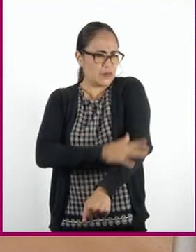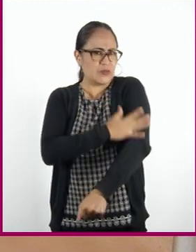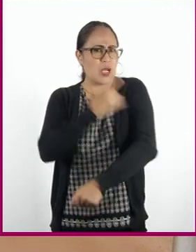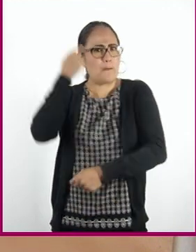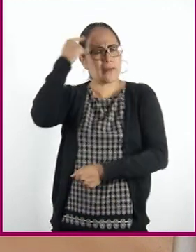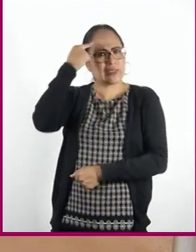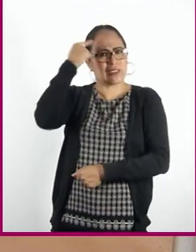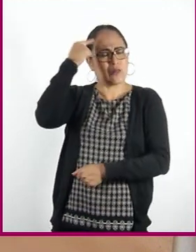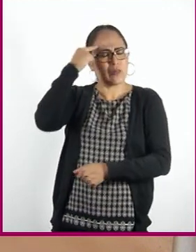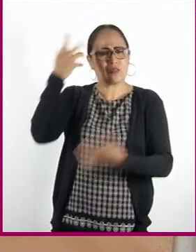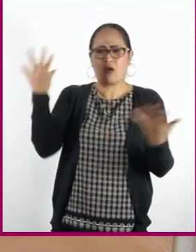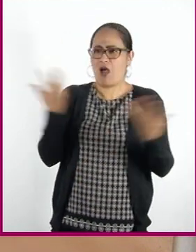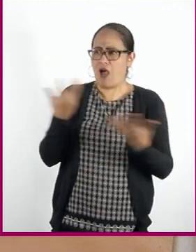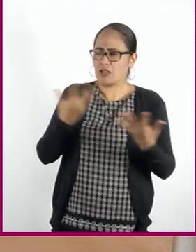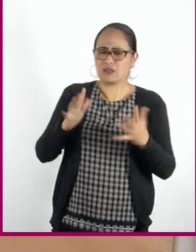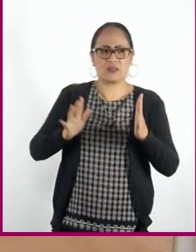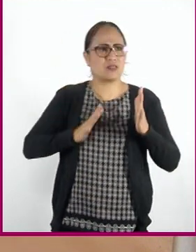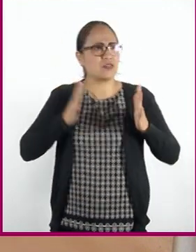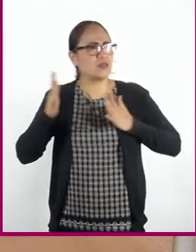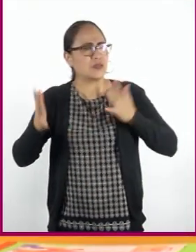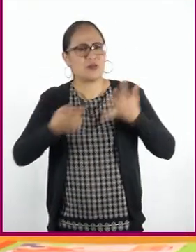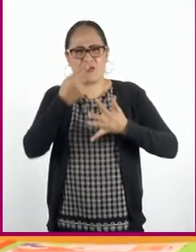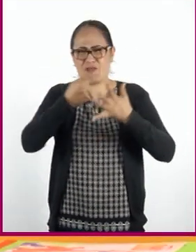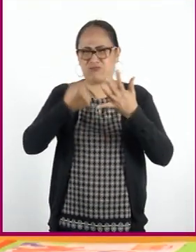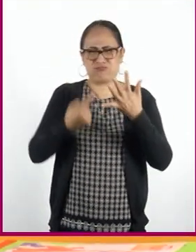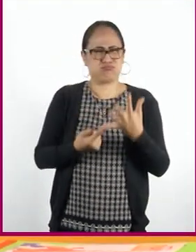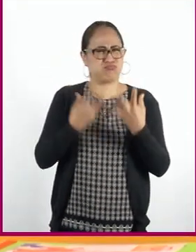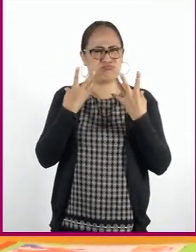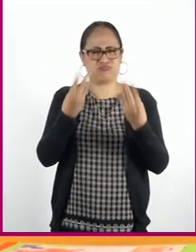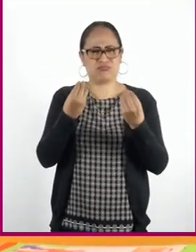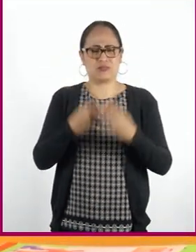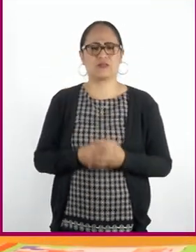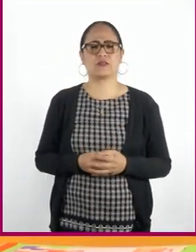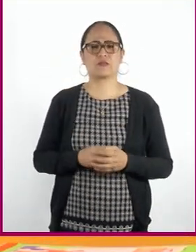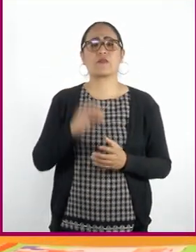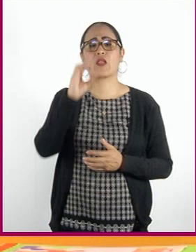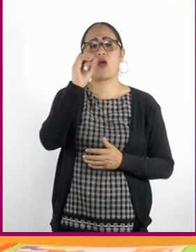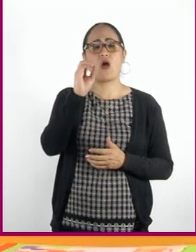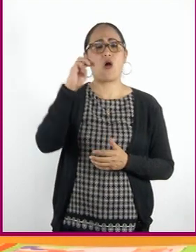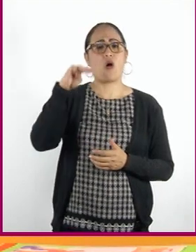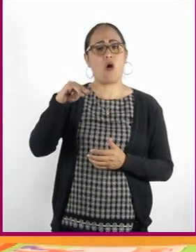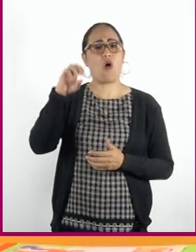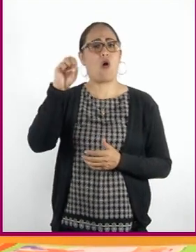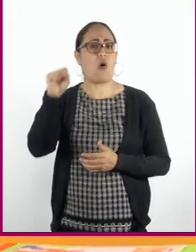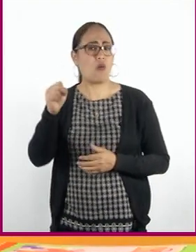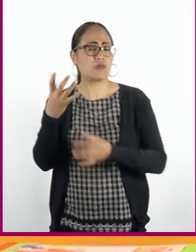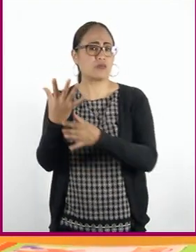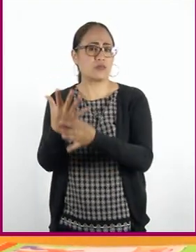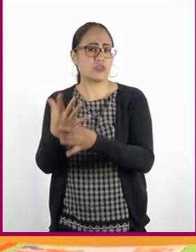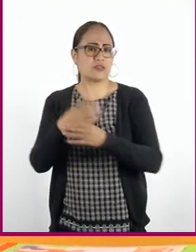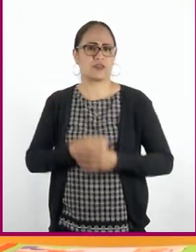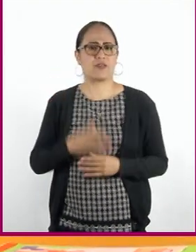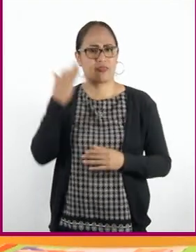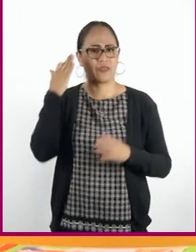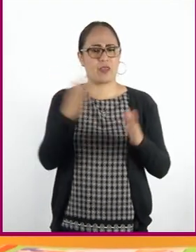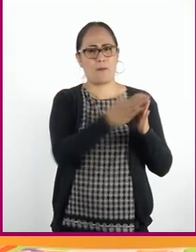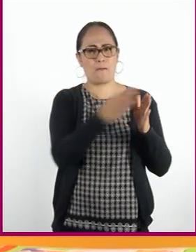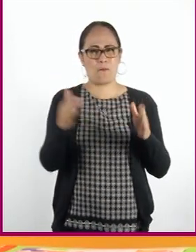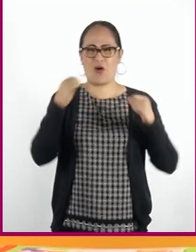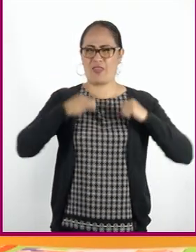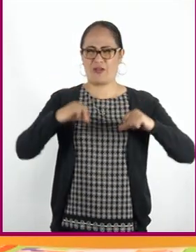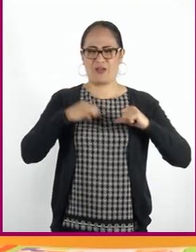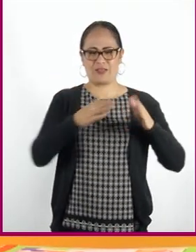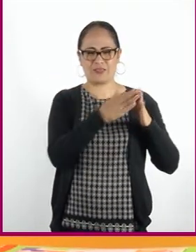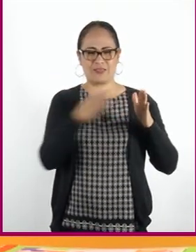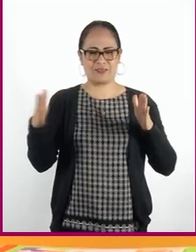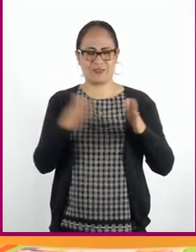pensamientos, funciones, reacciones, etc. La Organización Mundial de la Salud define a esta etapa como el periodo